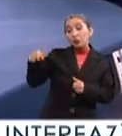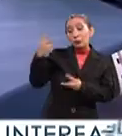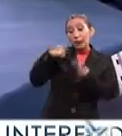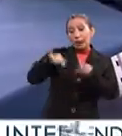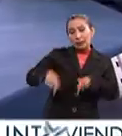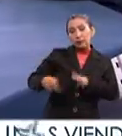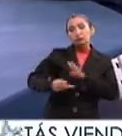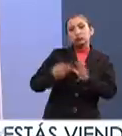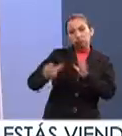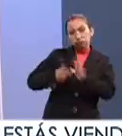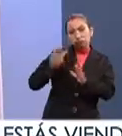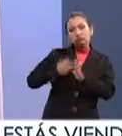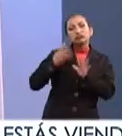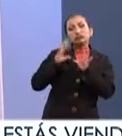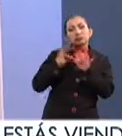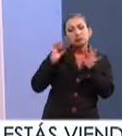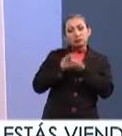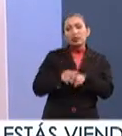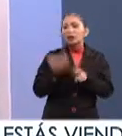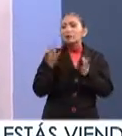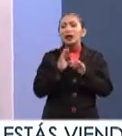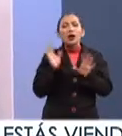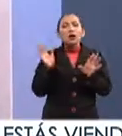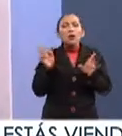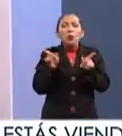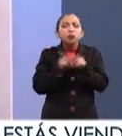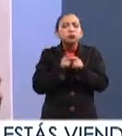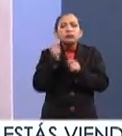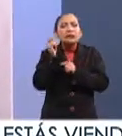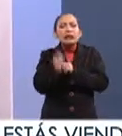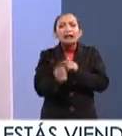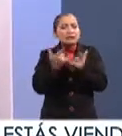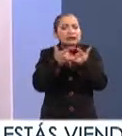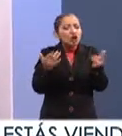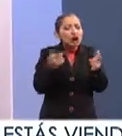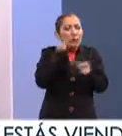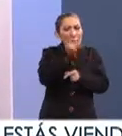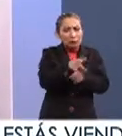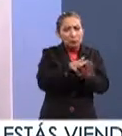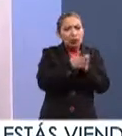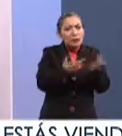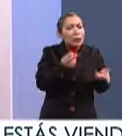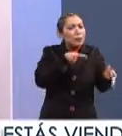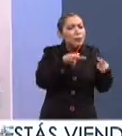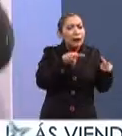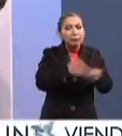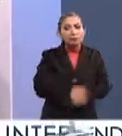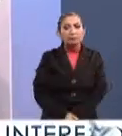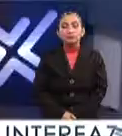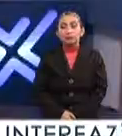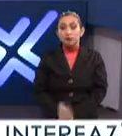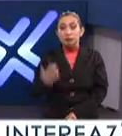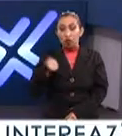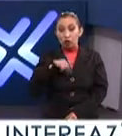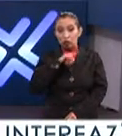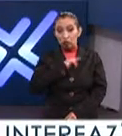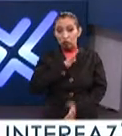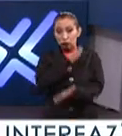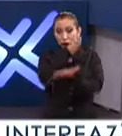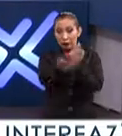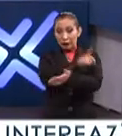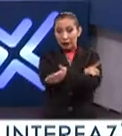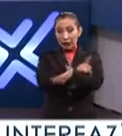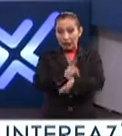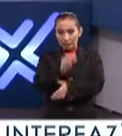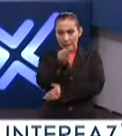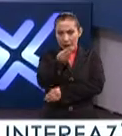aquí constantemente platicándonos. Y bueno, cuéntanos un poco de los antecedentes de este libro. Mira, cuando llegamos a la delegación en